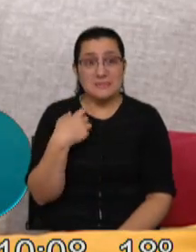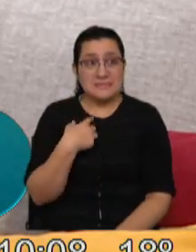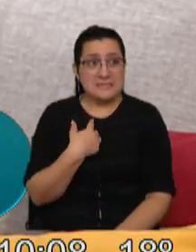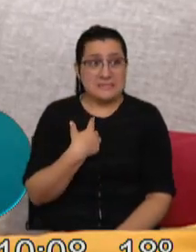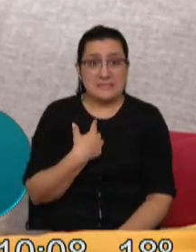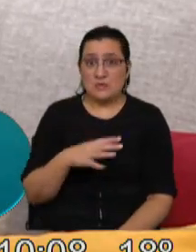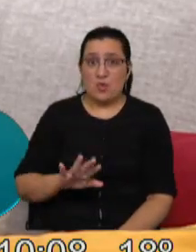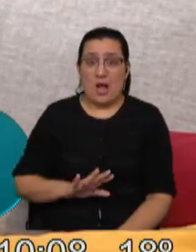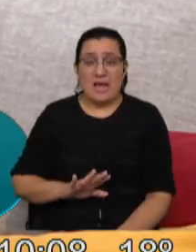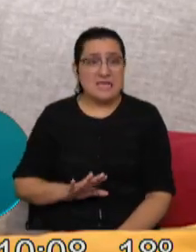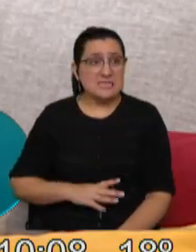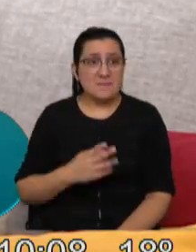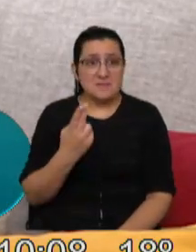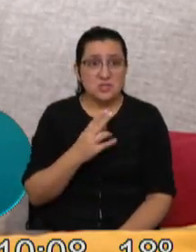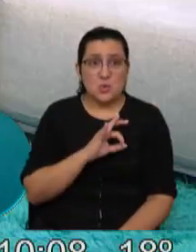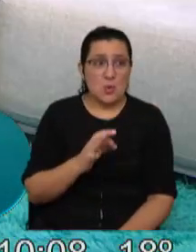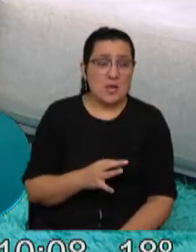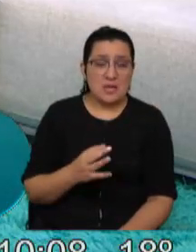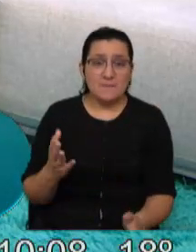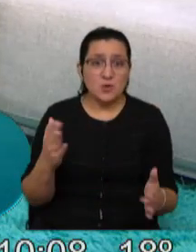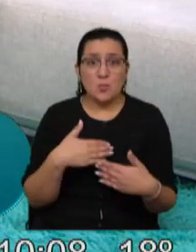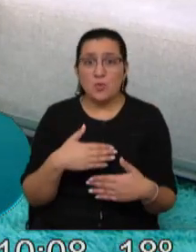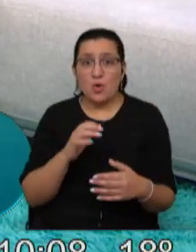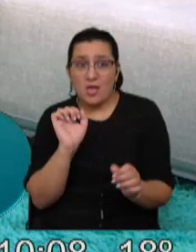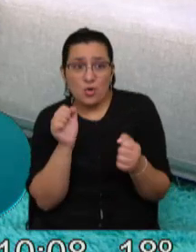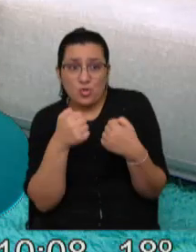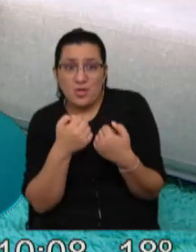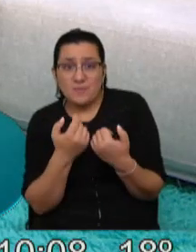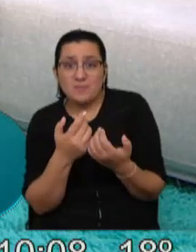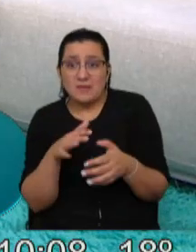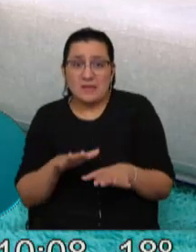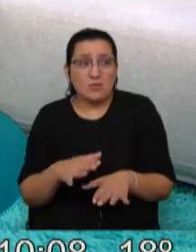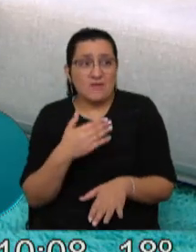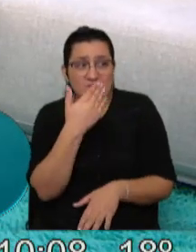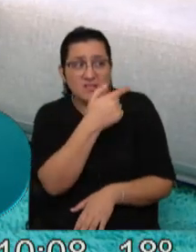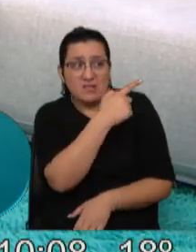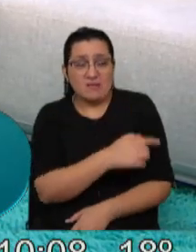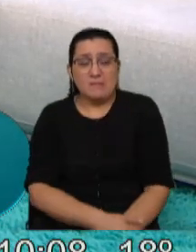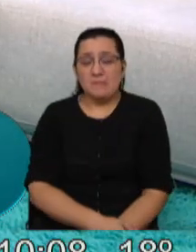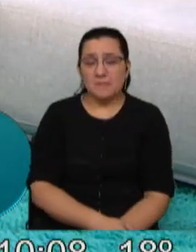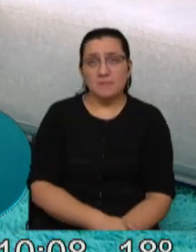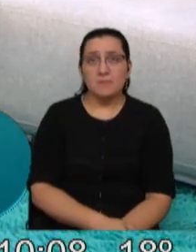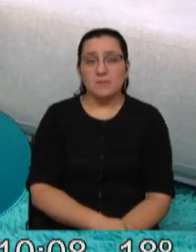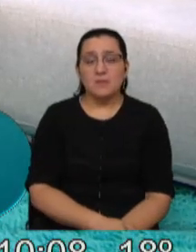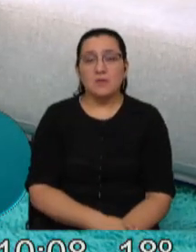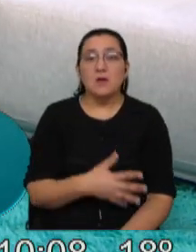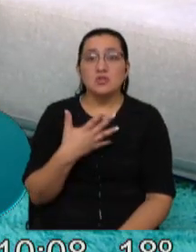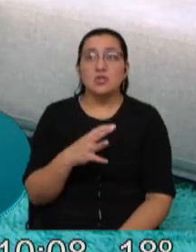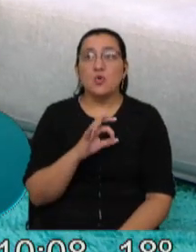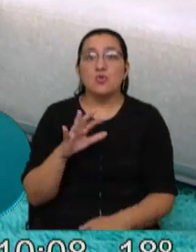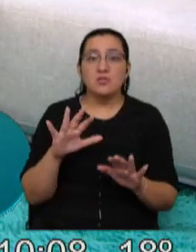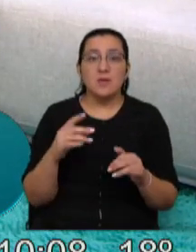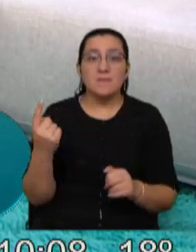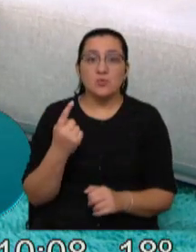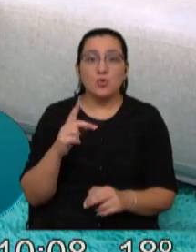Orinando, me estoy defecando, pero no me puedo ir a esconder a otro cuarto, sino que estoy acá al lado de Fito. A los 5 o 10 minutos,